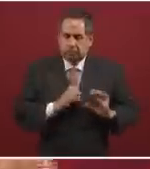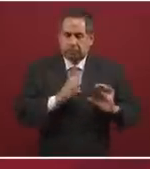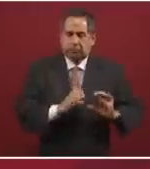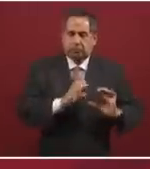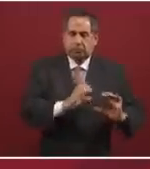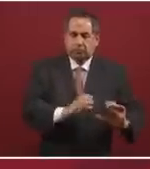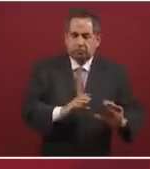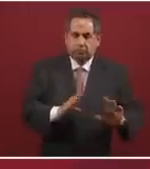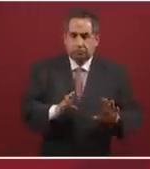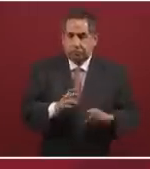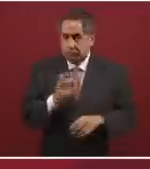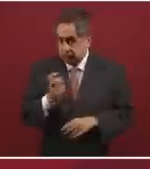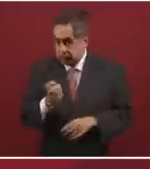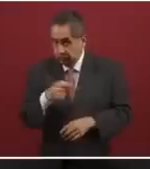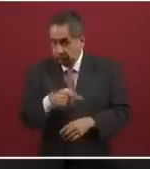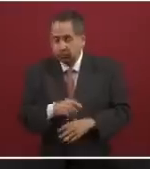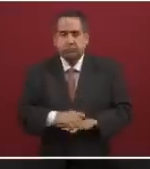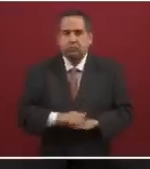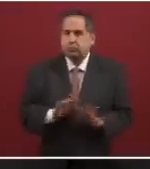hacer eso,